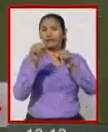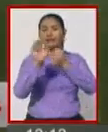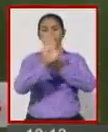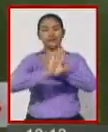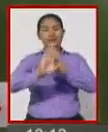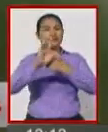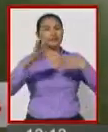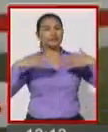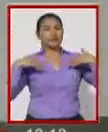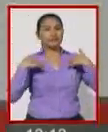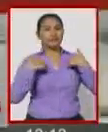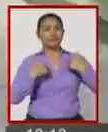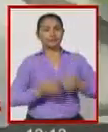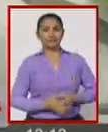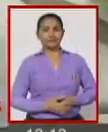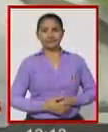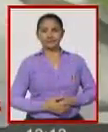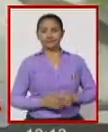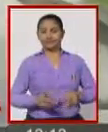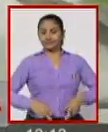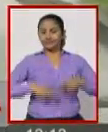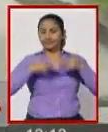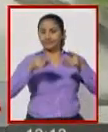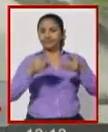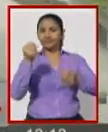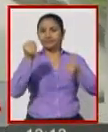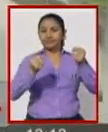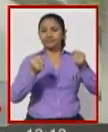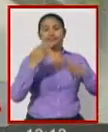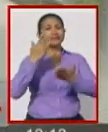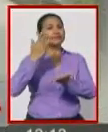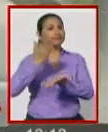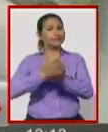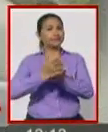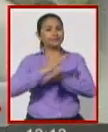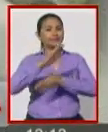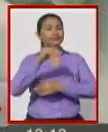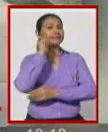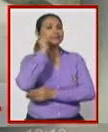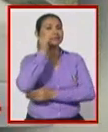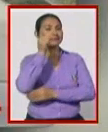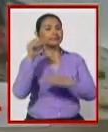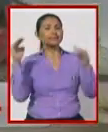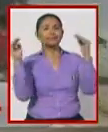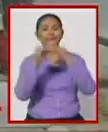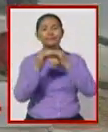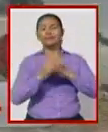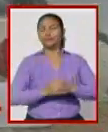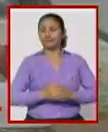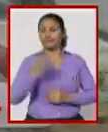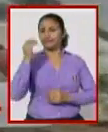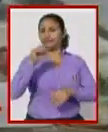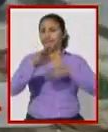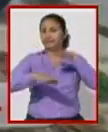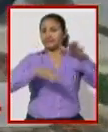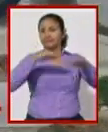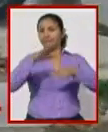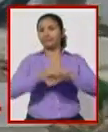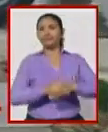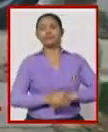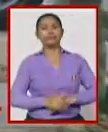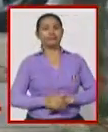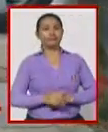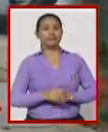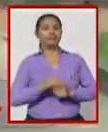los defensores de animales. Denuncian que este vehículo bloquea todos los días el paso peatonal por la acera de la